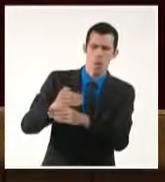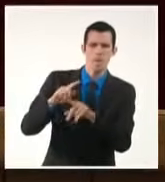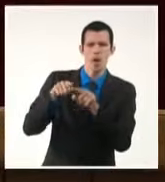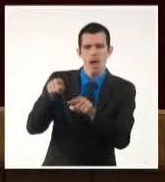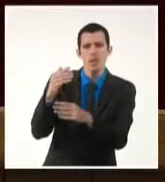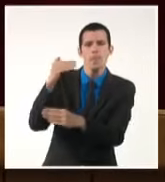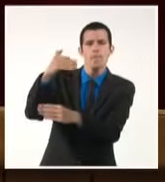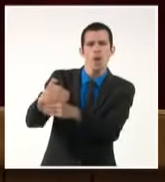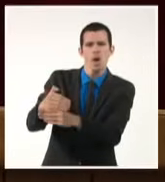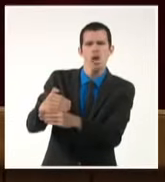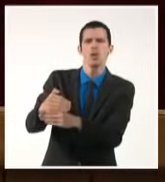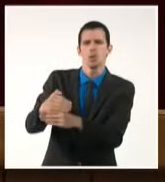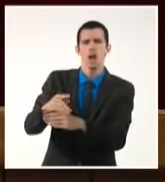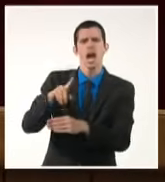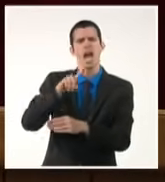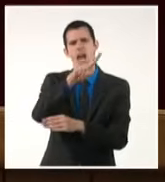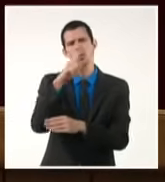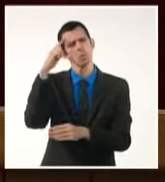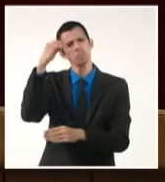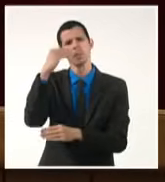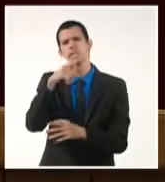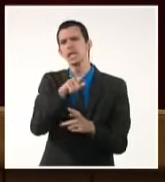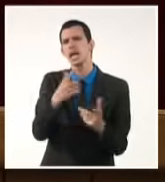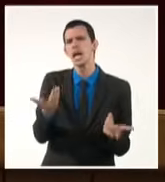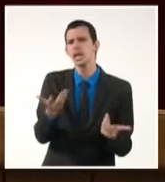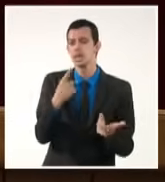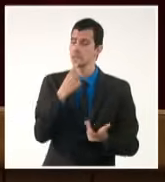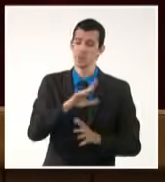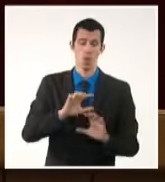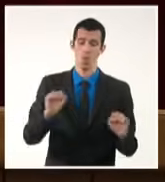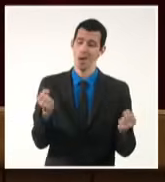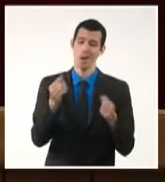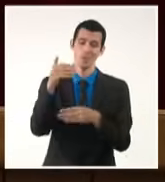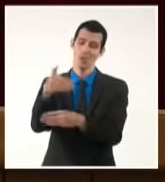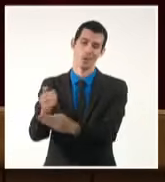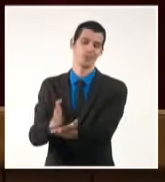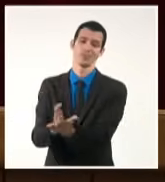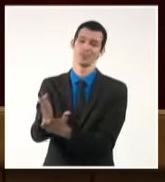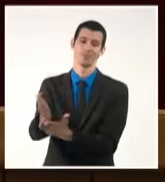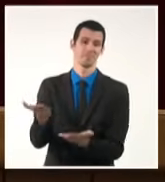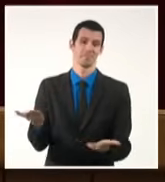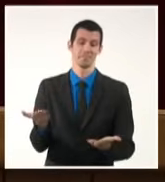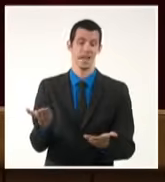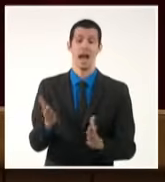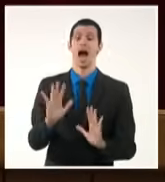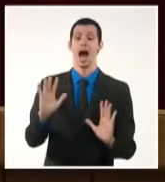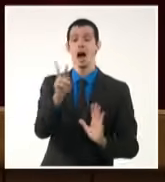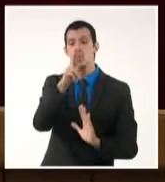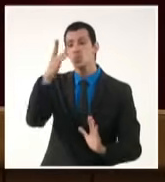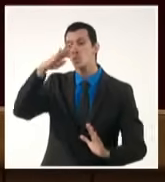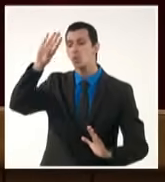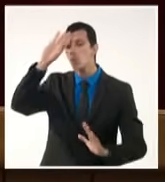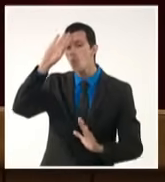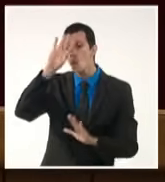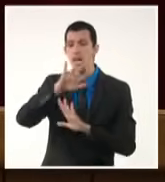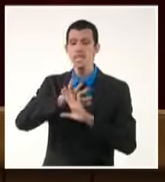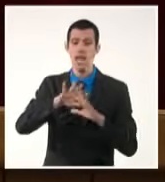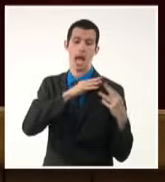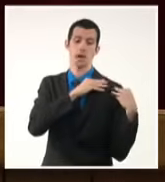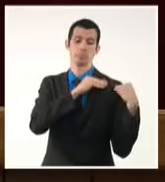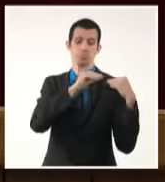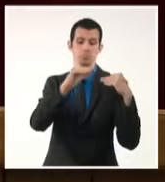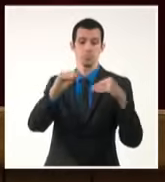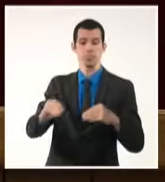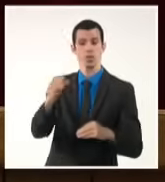las organizaciones políticas y de masas, y sean devueltas las propiedades o hayan recibido compensación todo el que alguna